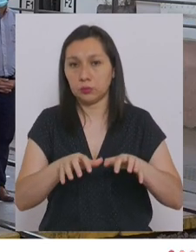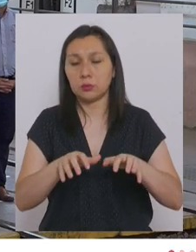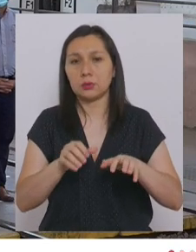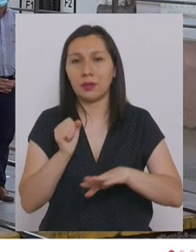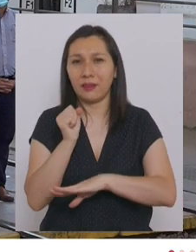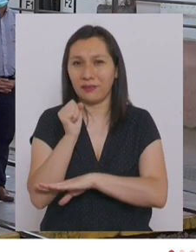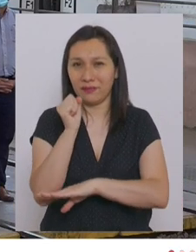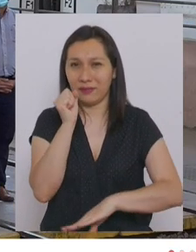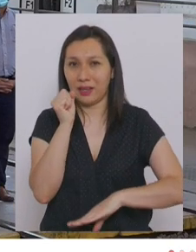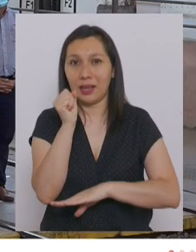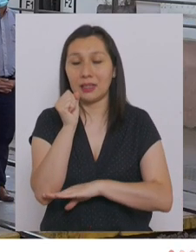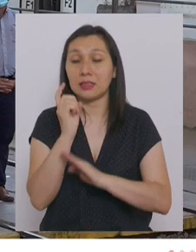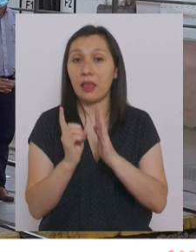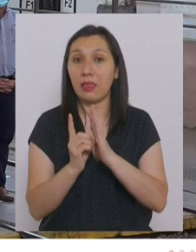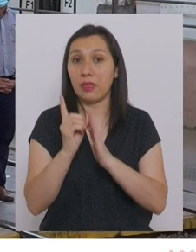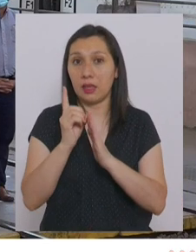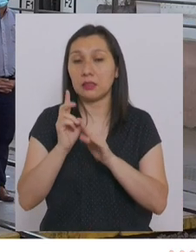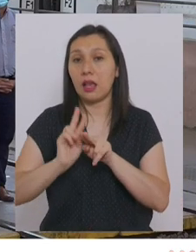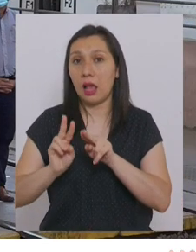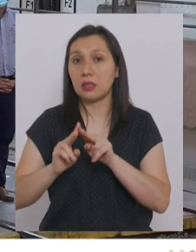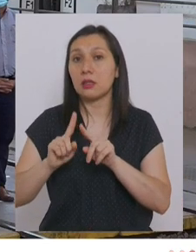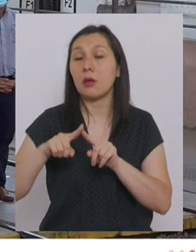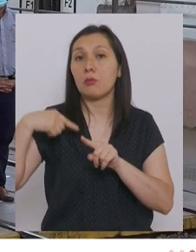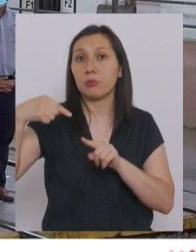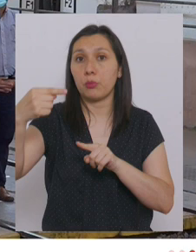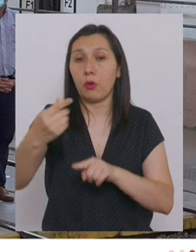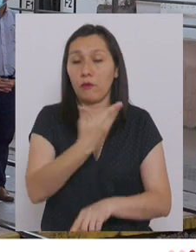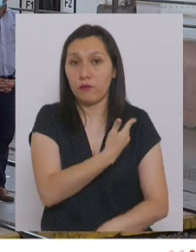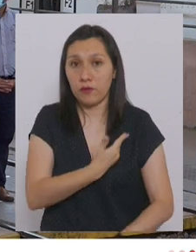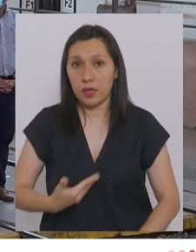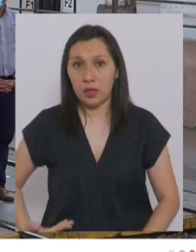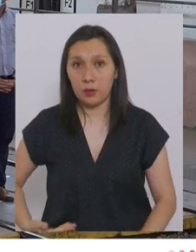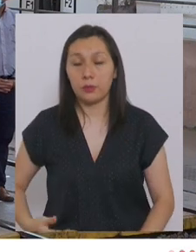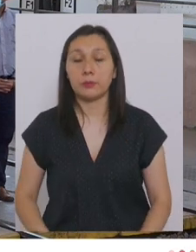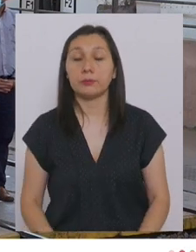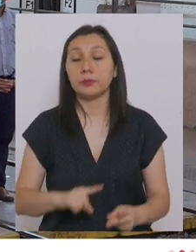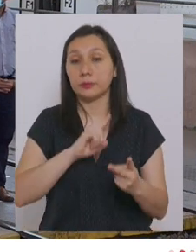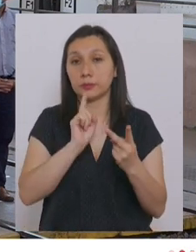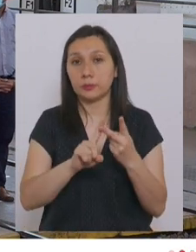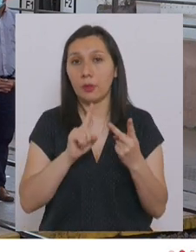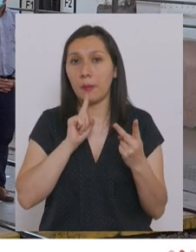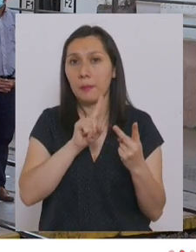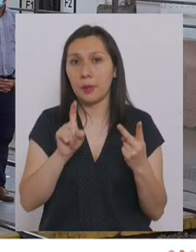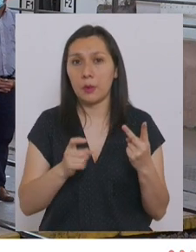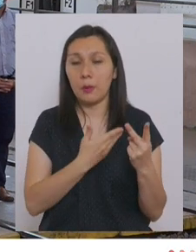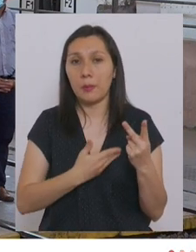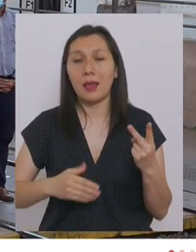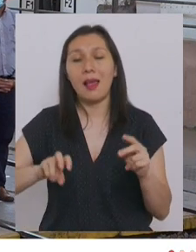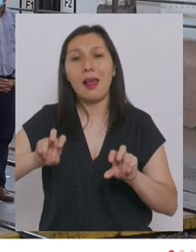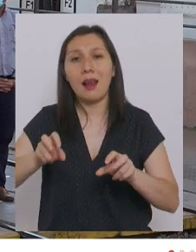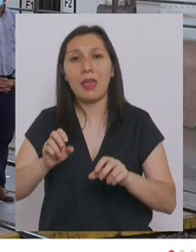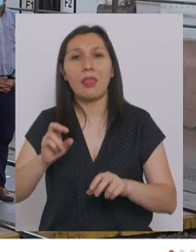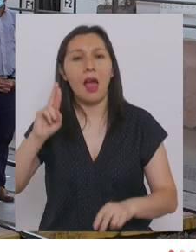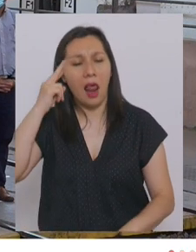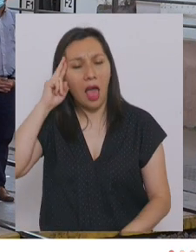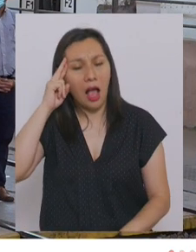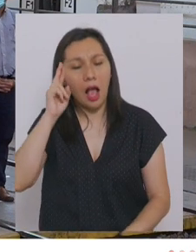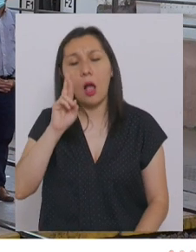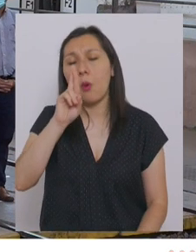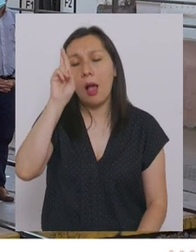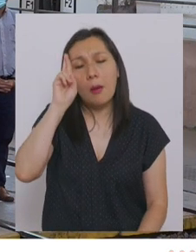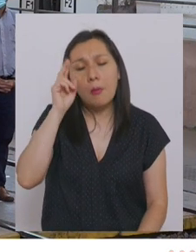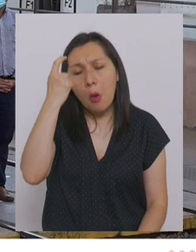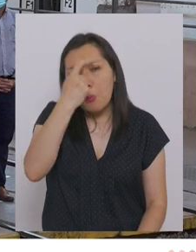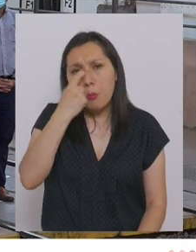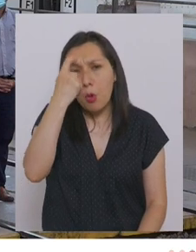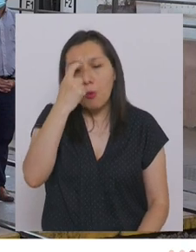piso para el desarrollo que tengan que hacer los futuros gobiernos? La segunda pregunta, presidente, de Radio Rancagua, están preocupados por